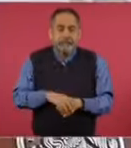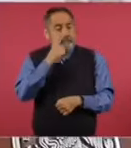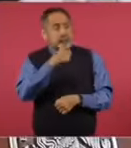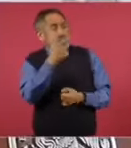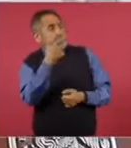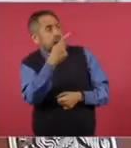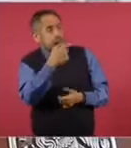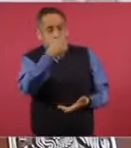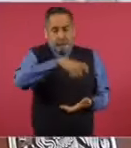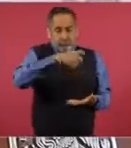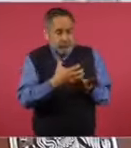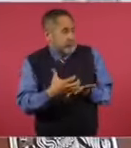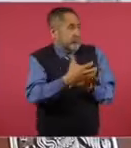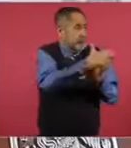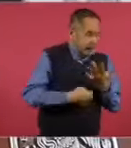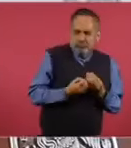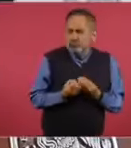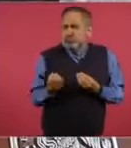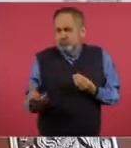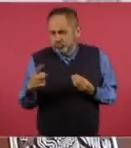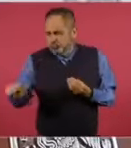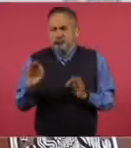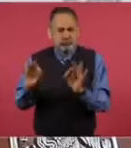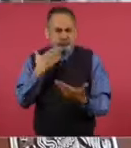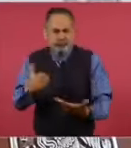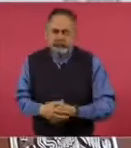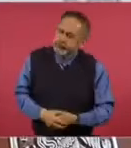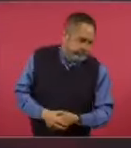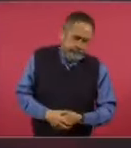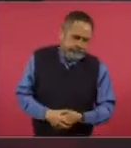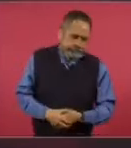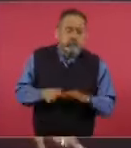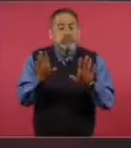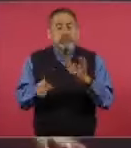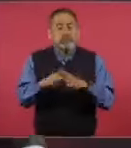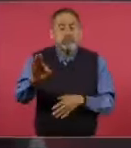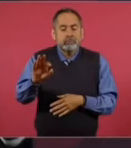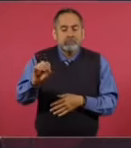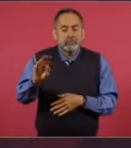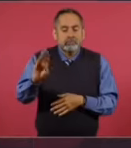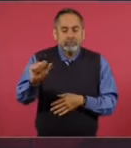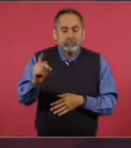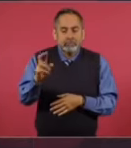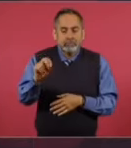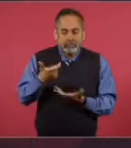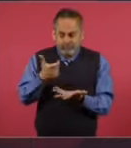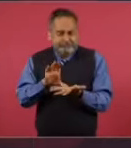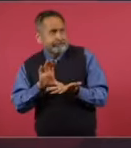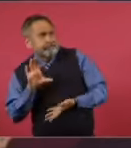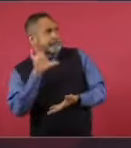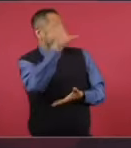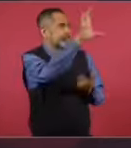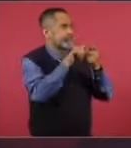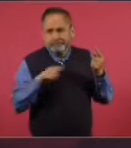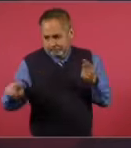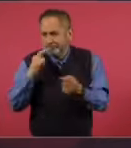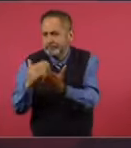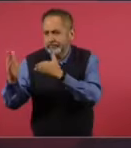fuerte arriba, gotea abajo. Lo del Fobaproa, hay que darle a los de arriba para que le vaya bien a los de abajo.